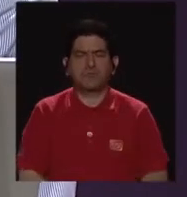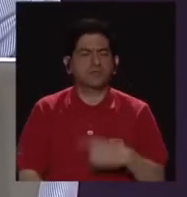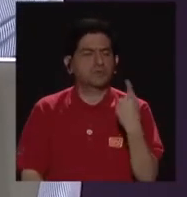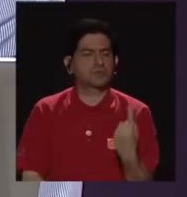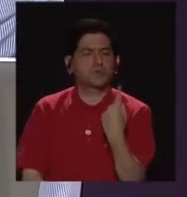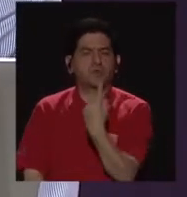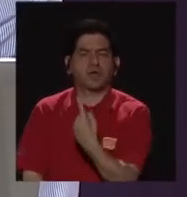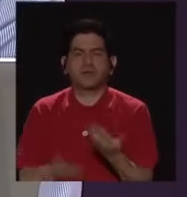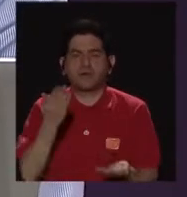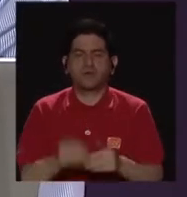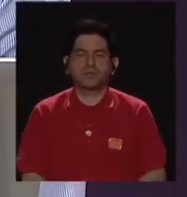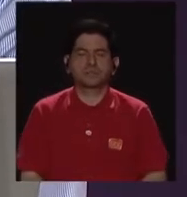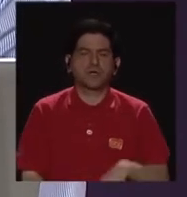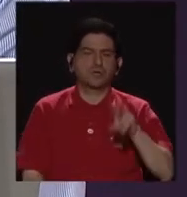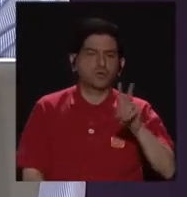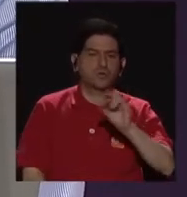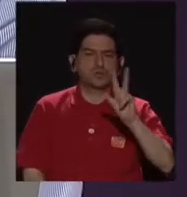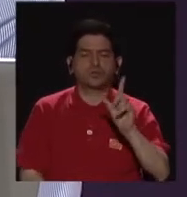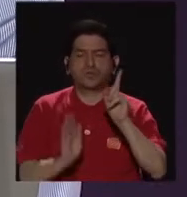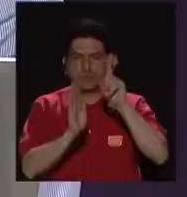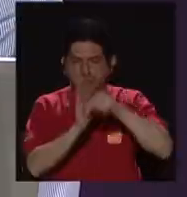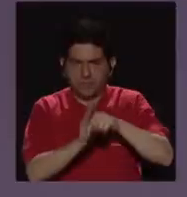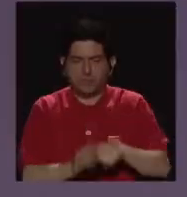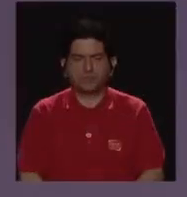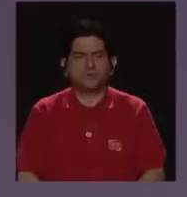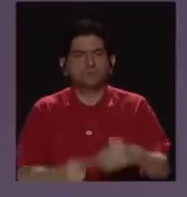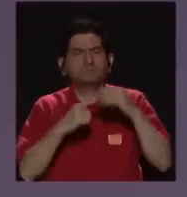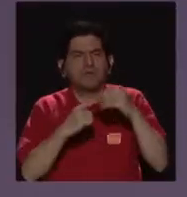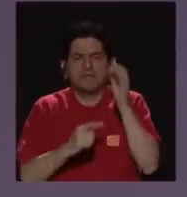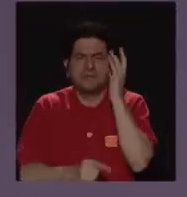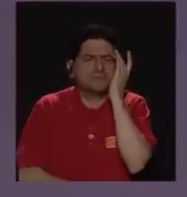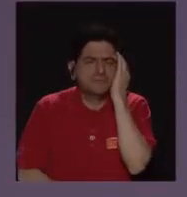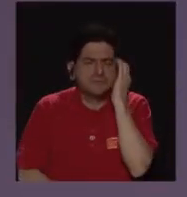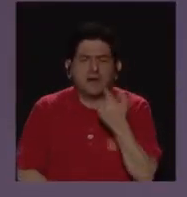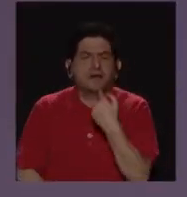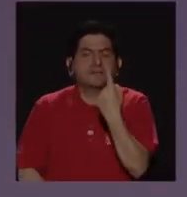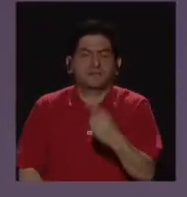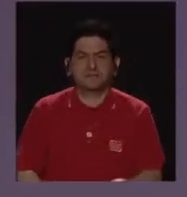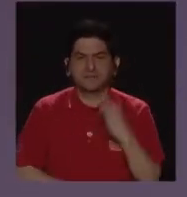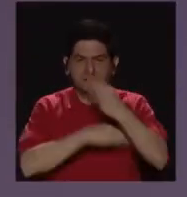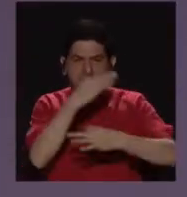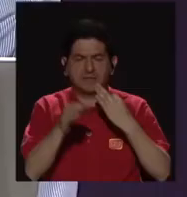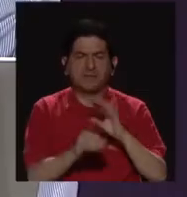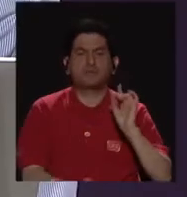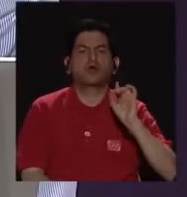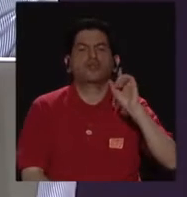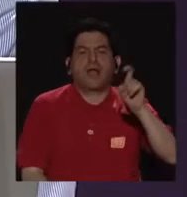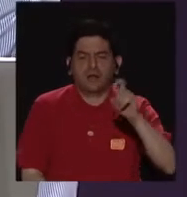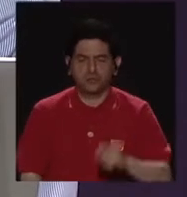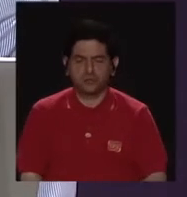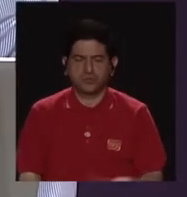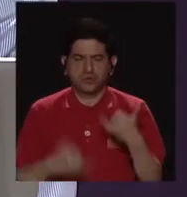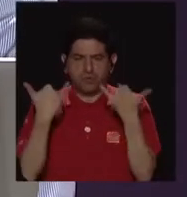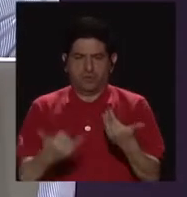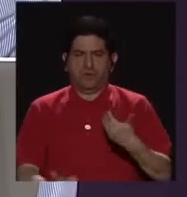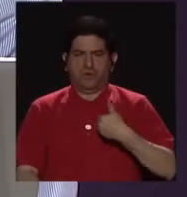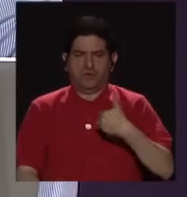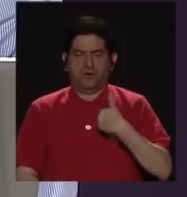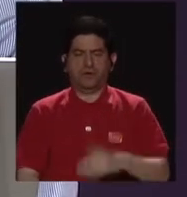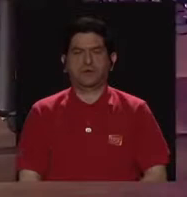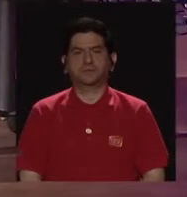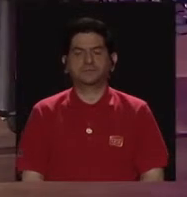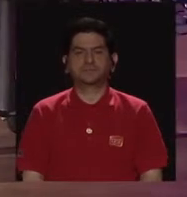uno en cuestión de dos o tres minutos sus principales preocupaciones una especie de diagnóstico de lo que tenemos